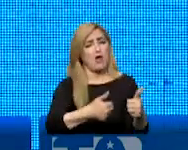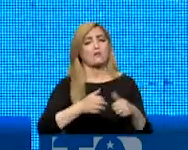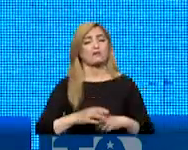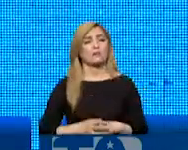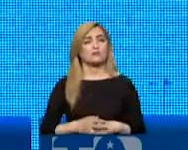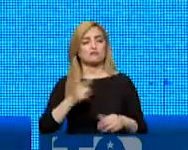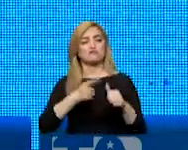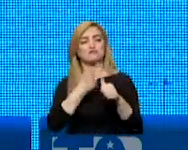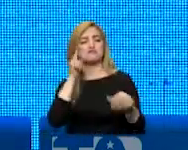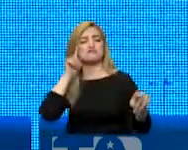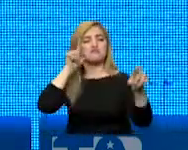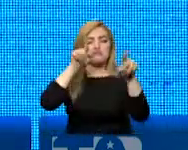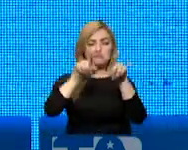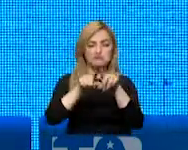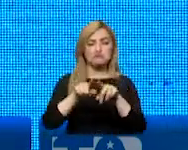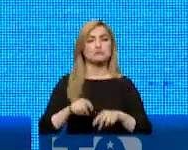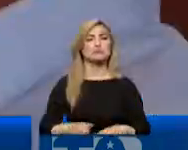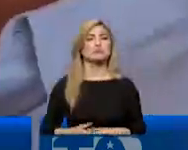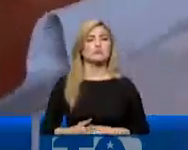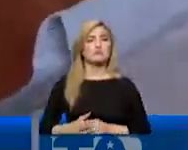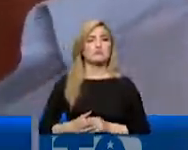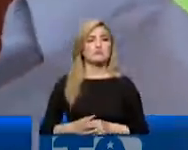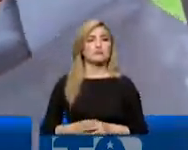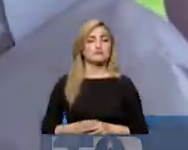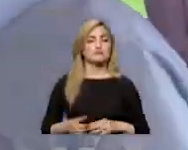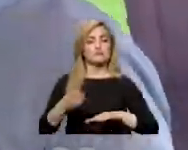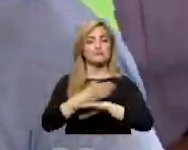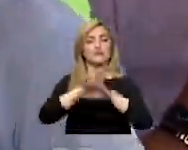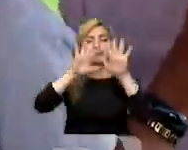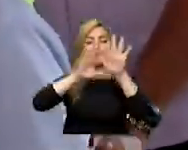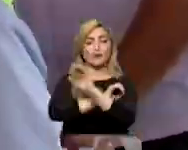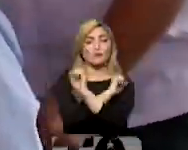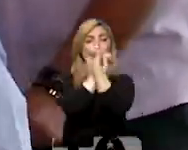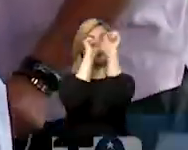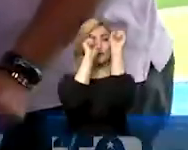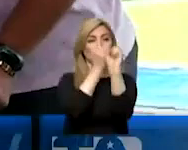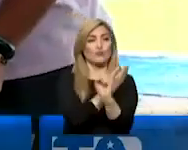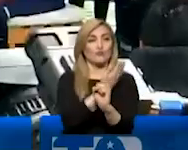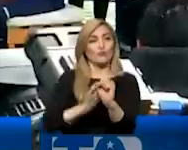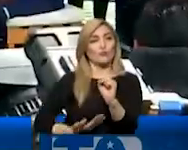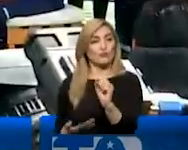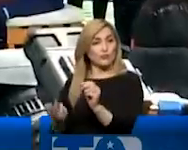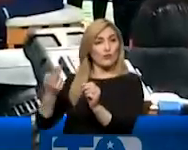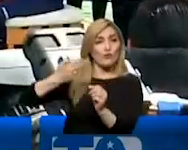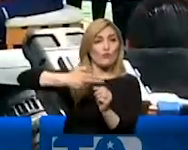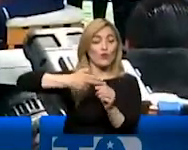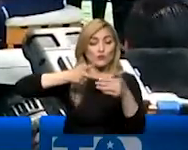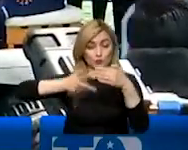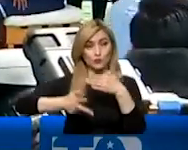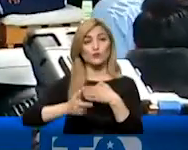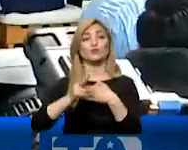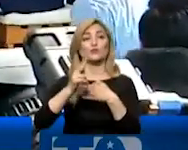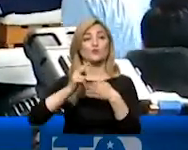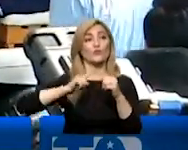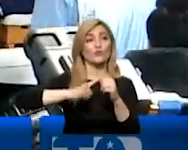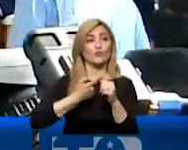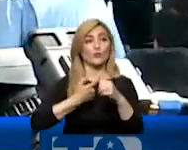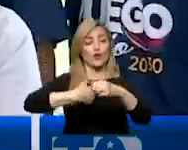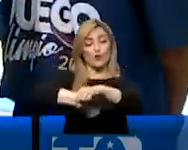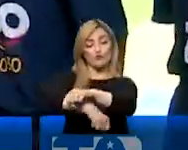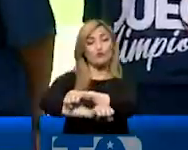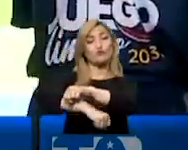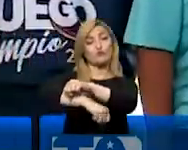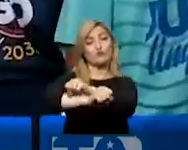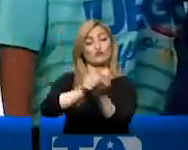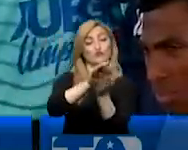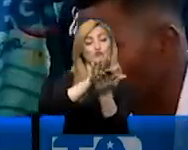primer consenso. Aparentemente hay un consenso. Antes de las 10 de la mañana, el primer mandatario participó en la inauguración de la primera cancha de fútbol